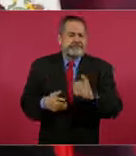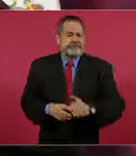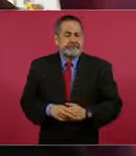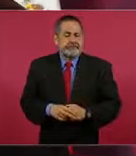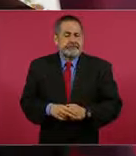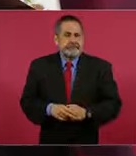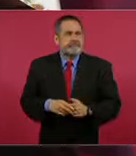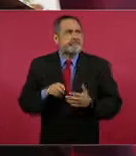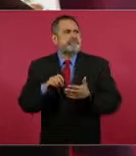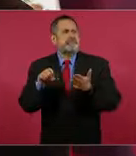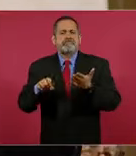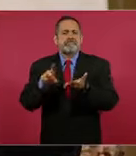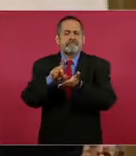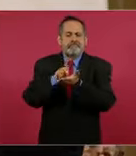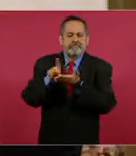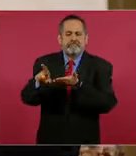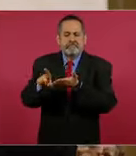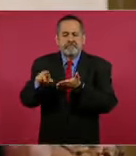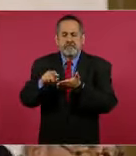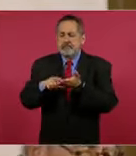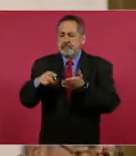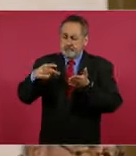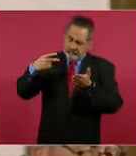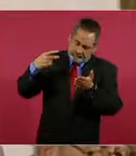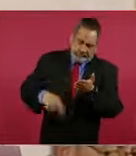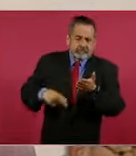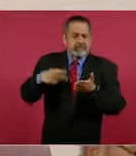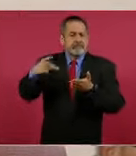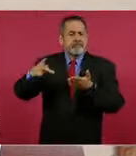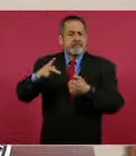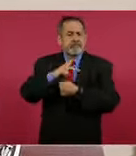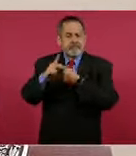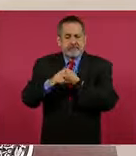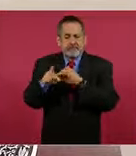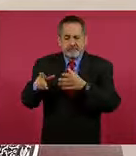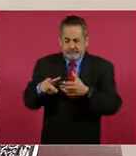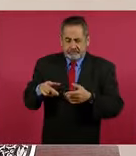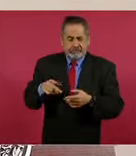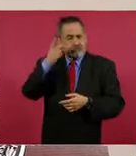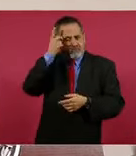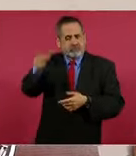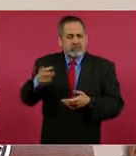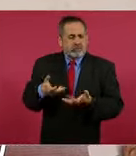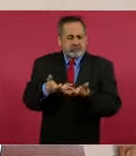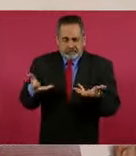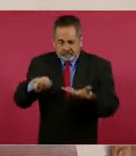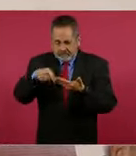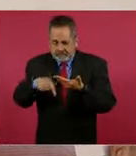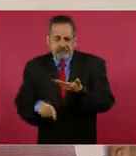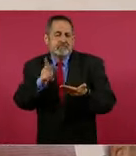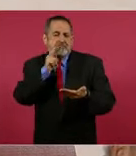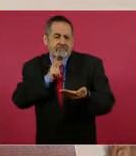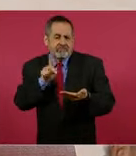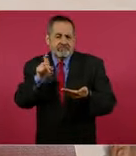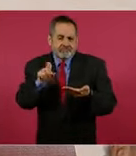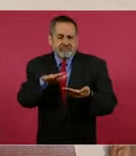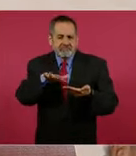El derecho de la nación sobre los recursos naturales.